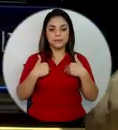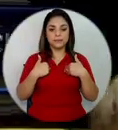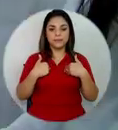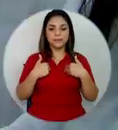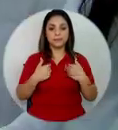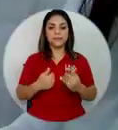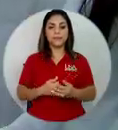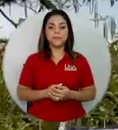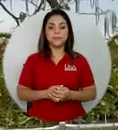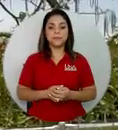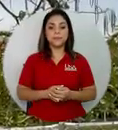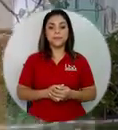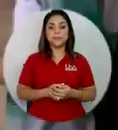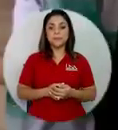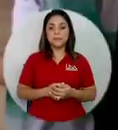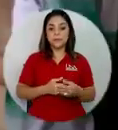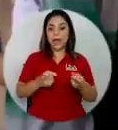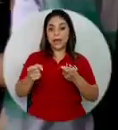generar una